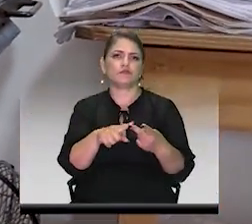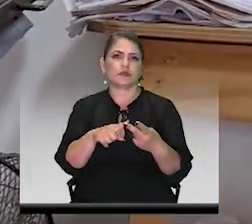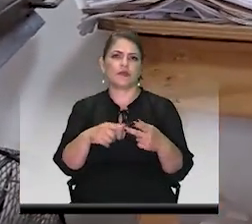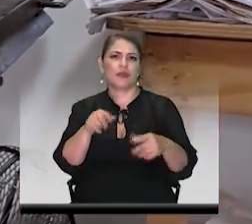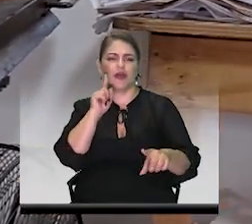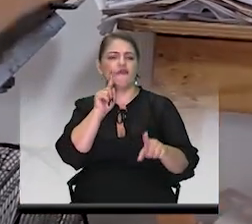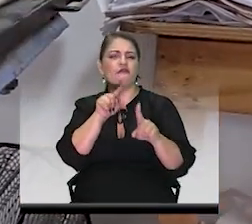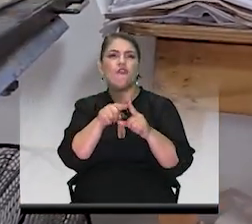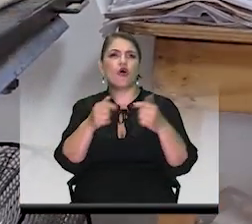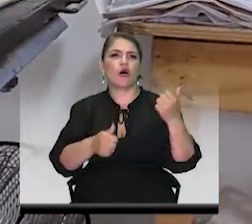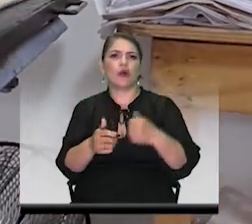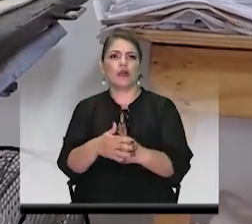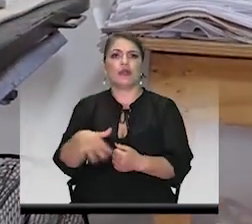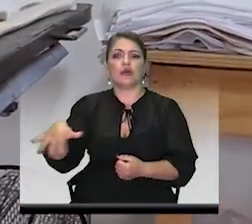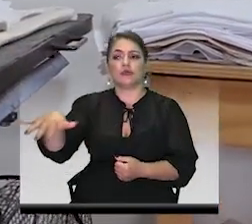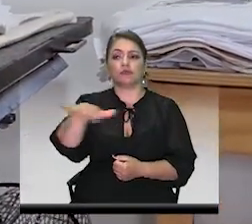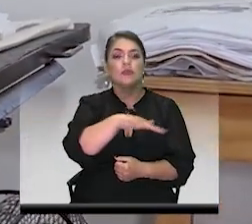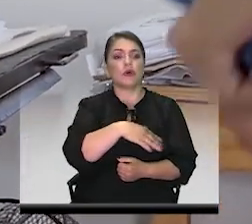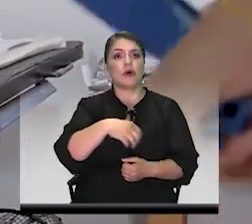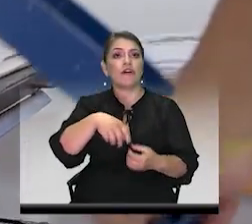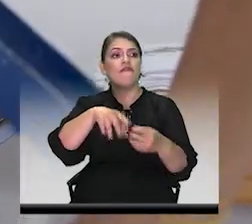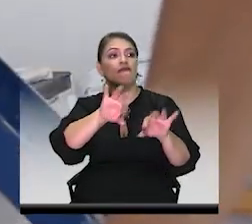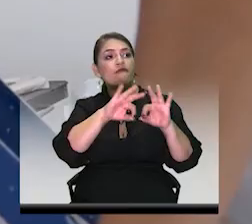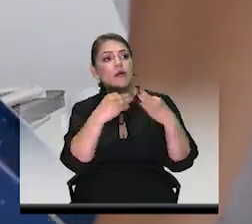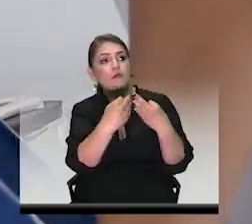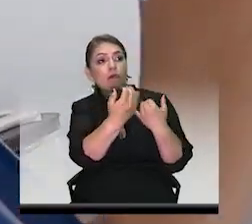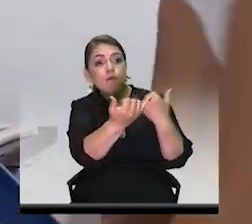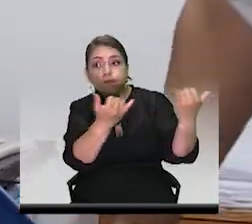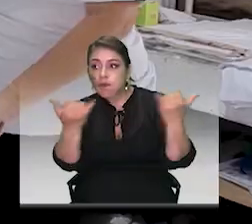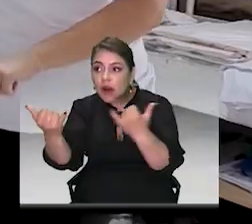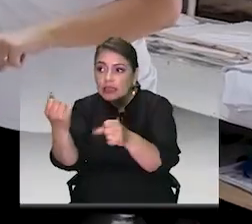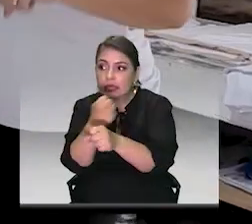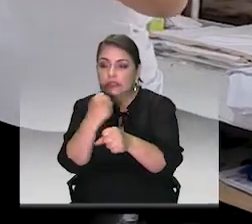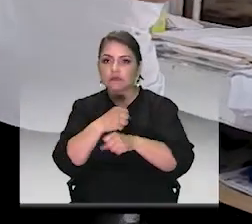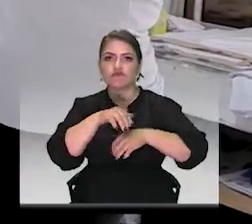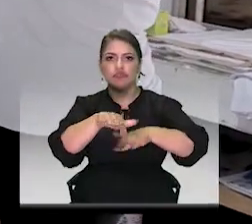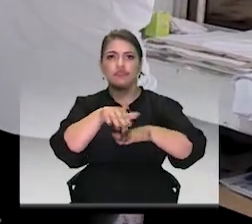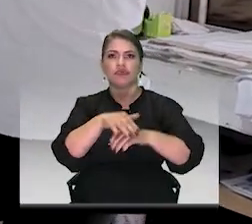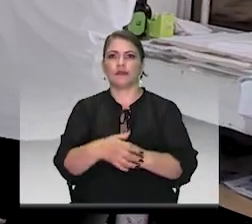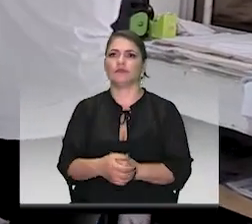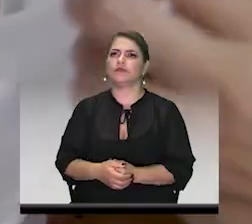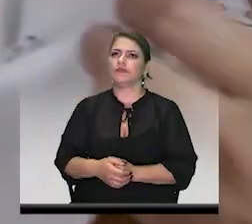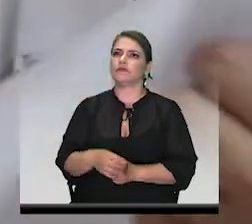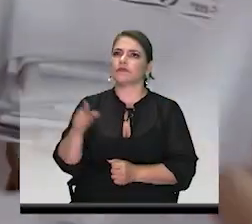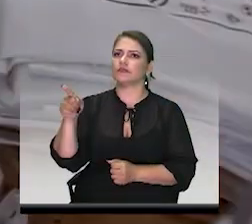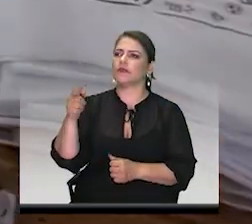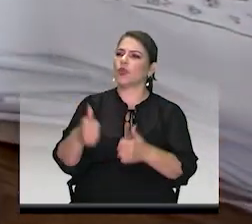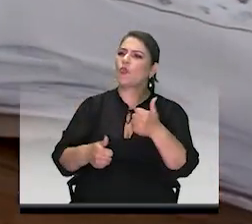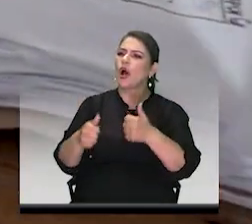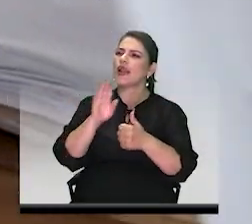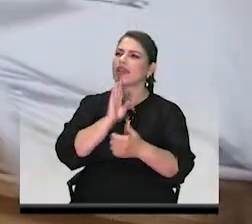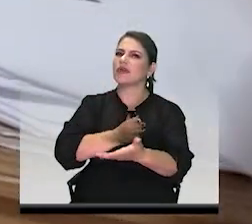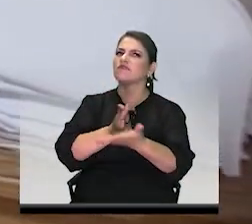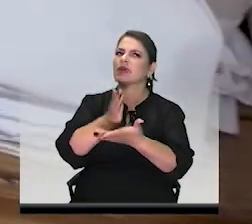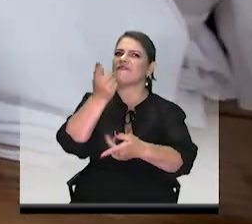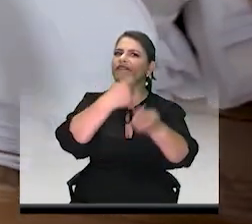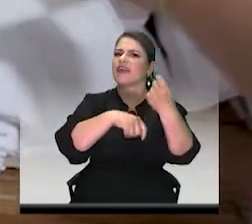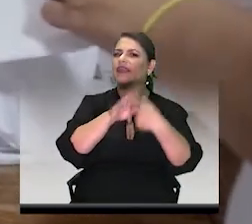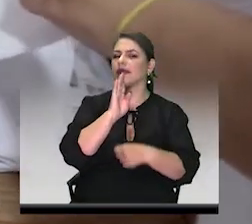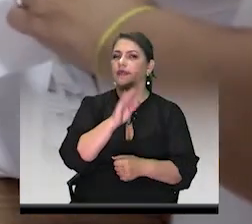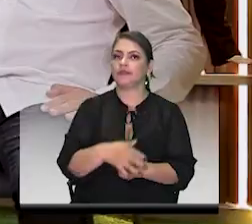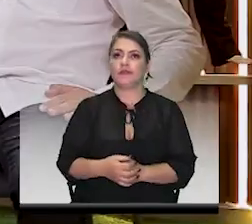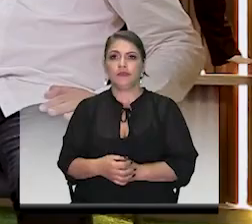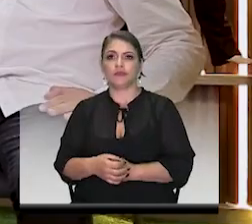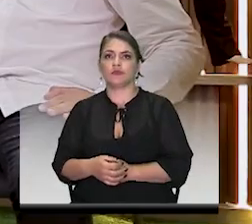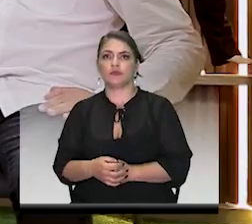en darle como la oportunidad a los talleres familiares de acá del sector. Gerente, ¿a qué clientes ya están llegando ustedes? Nuestra marca